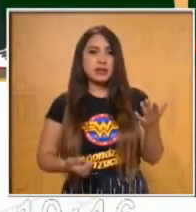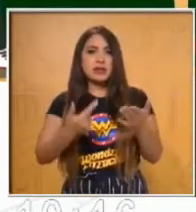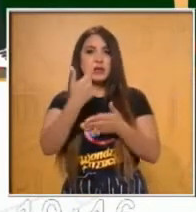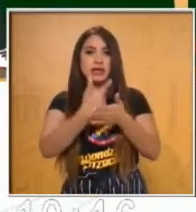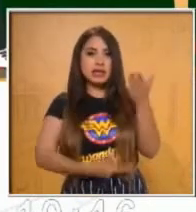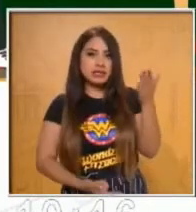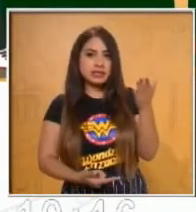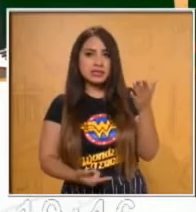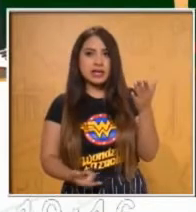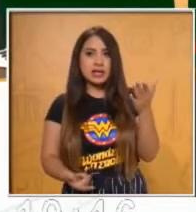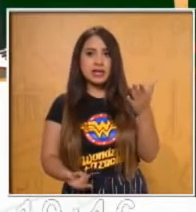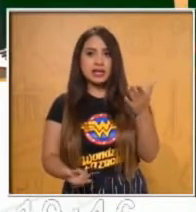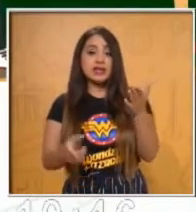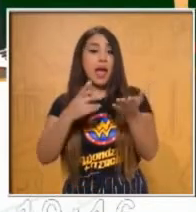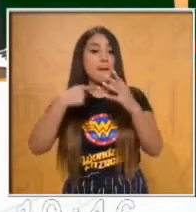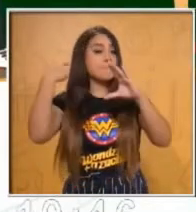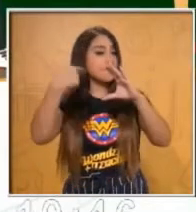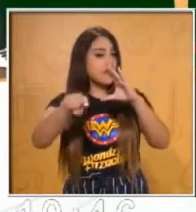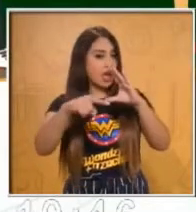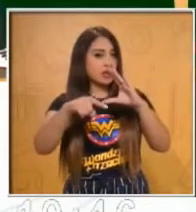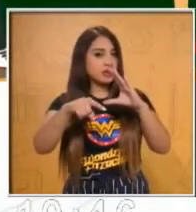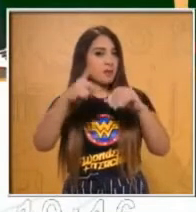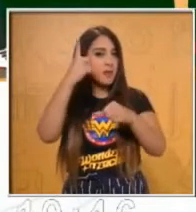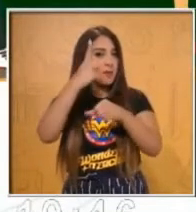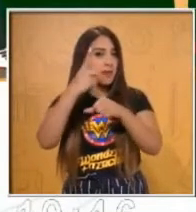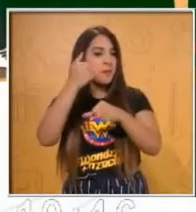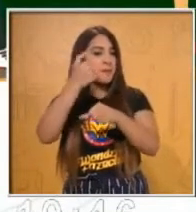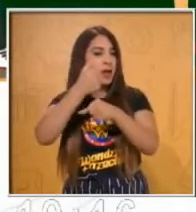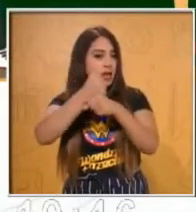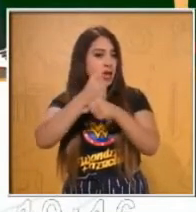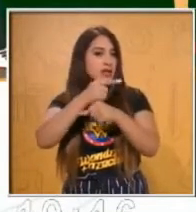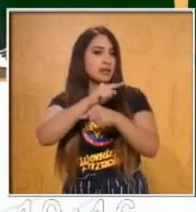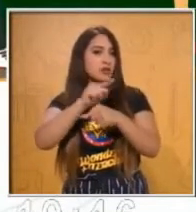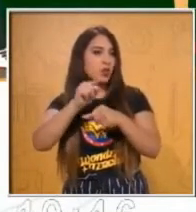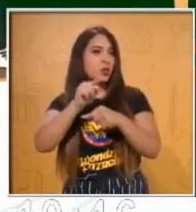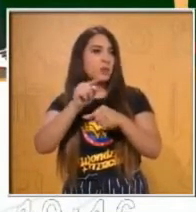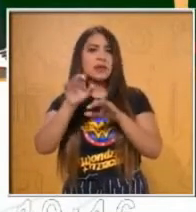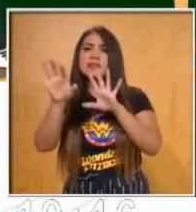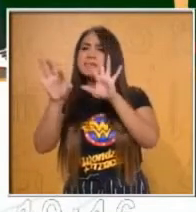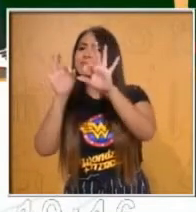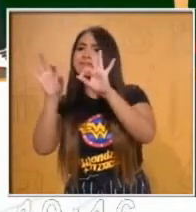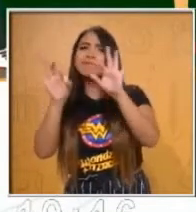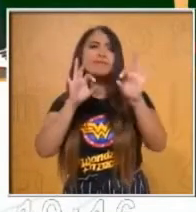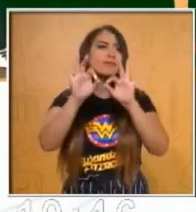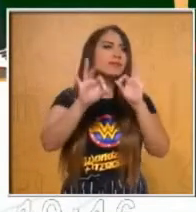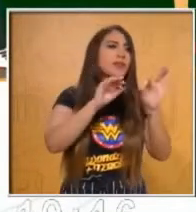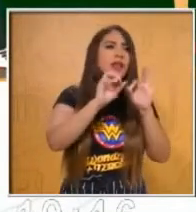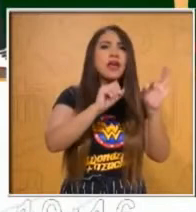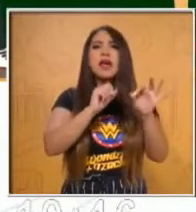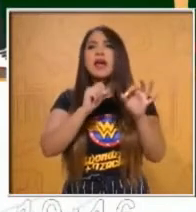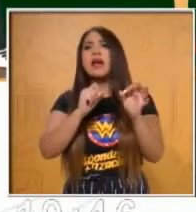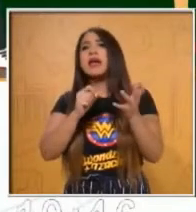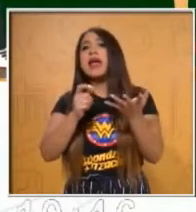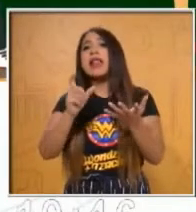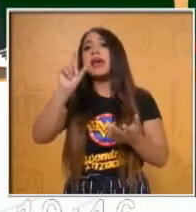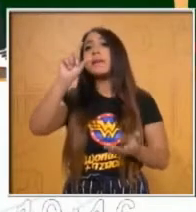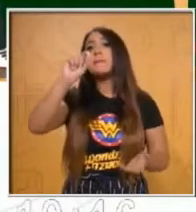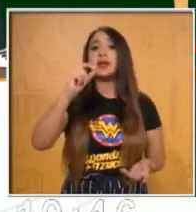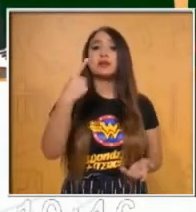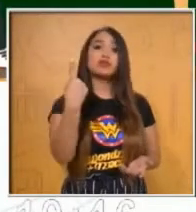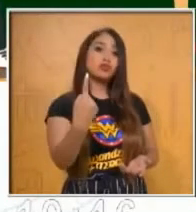primarias a donde vas a enviar tu cartita. Esta carta va a ser seleccionada y te vamos a dar los resultados el día